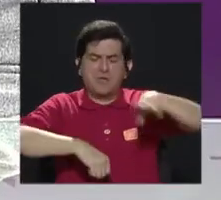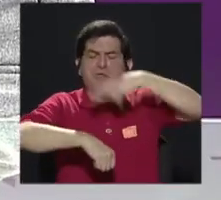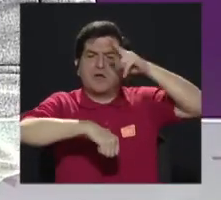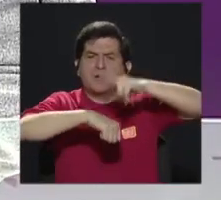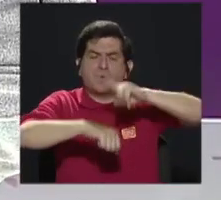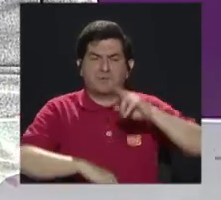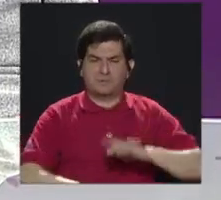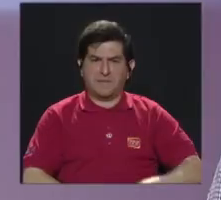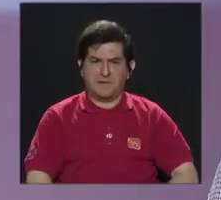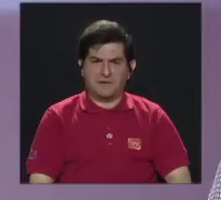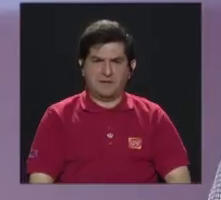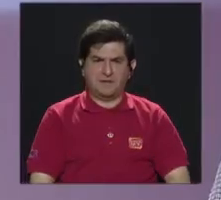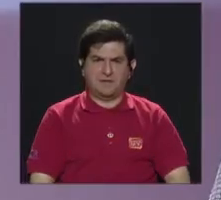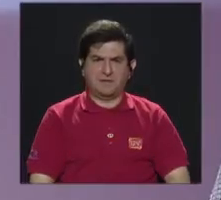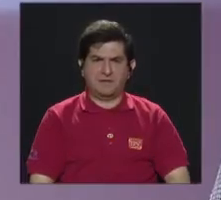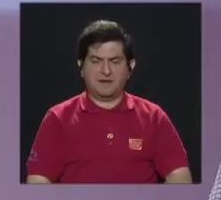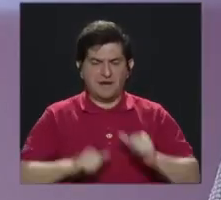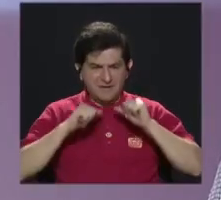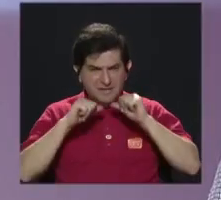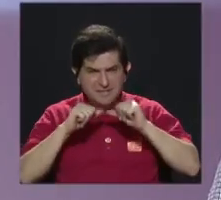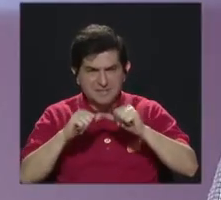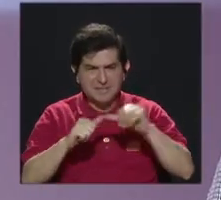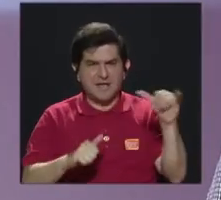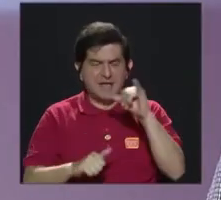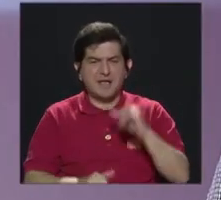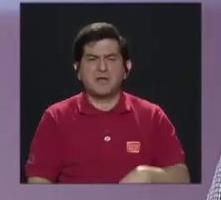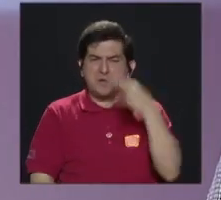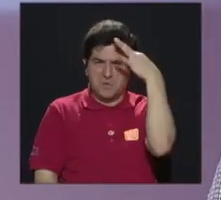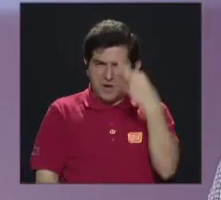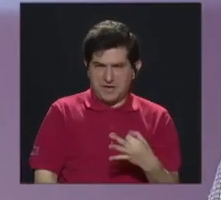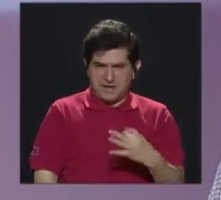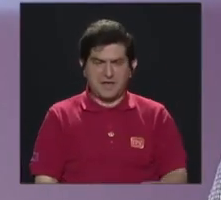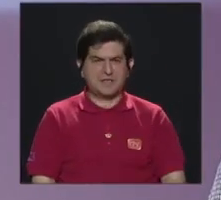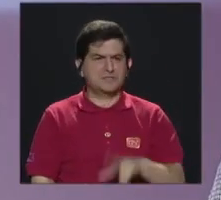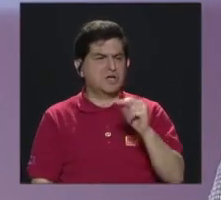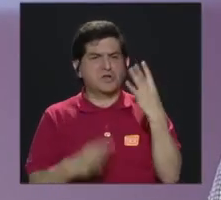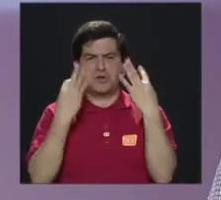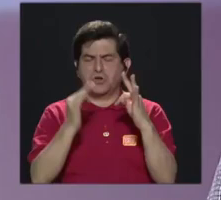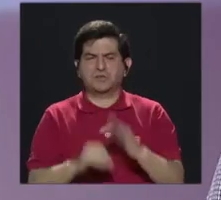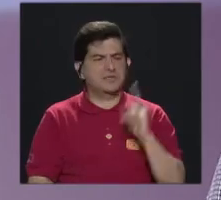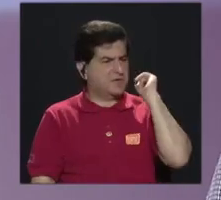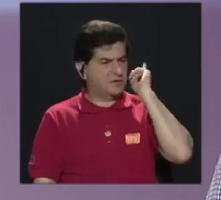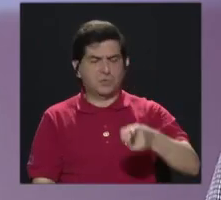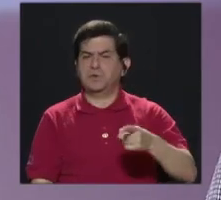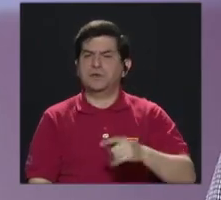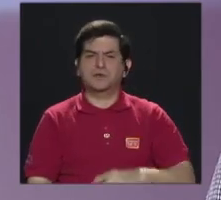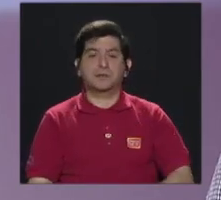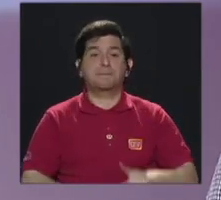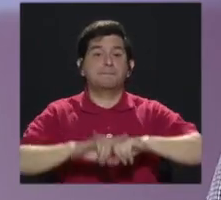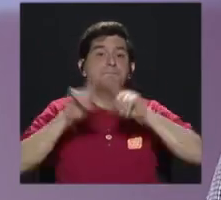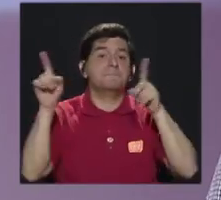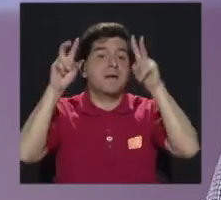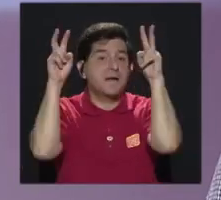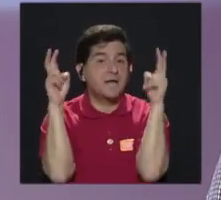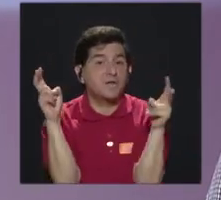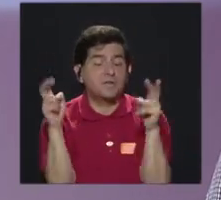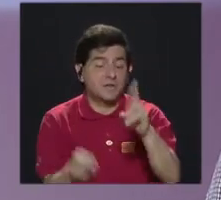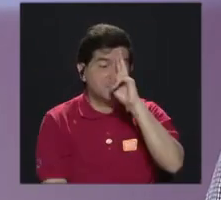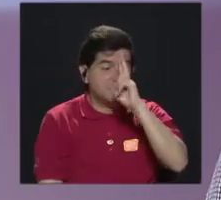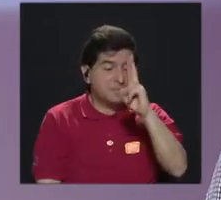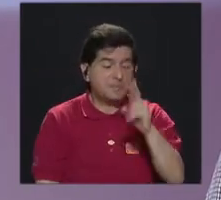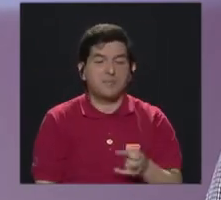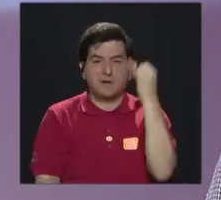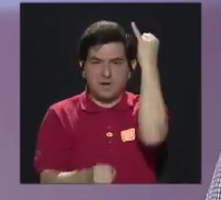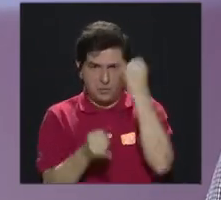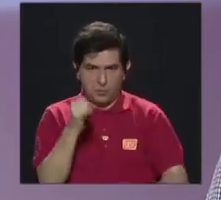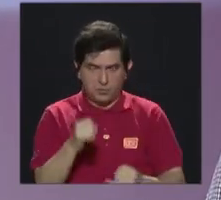quieran. Seguir con sus mismas convicciones, nadie los va a tratar de obligar a nada. Pero es un tema de respetar. Y por